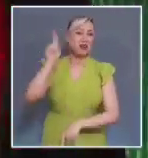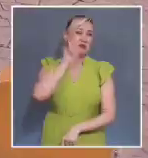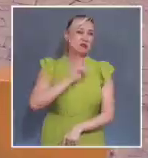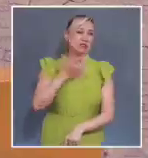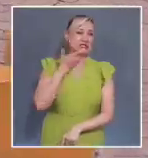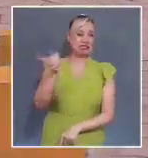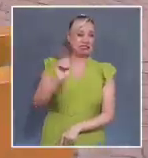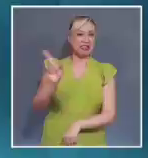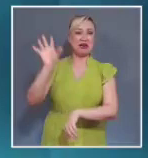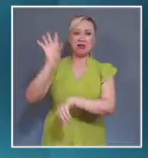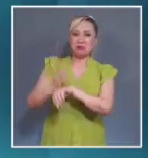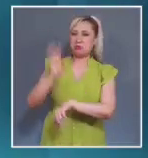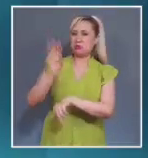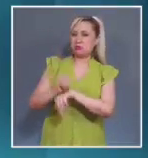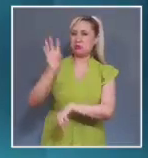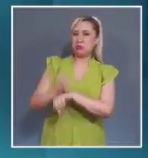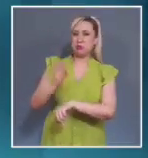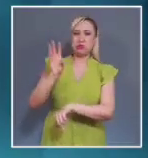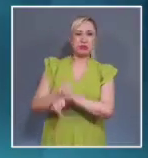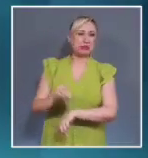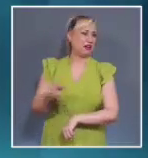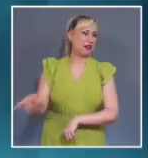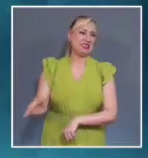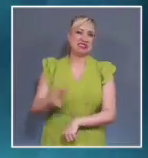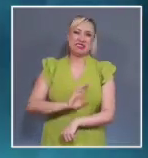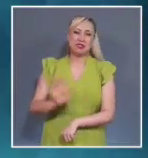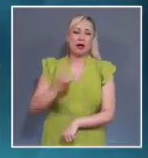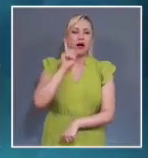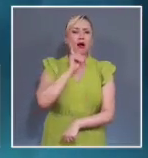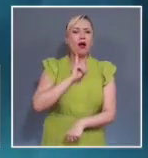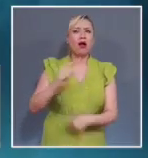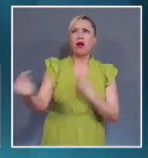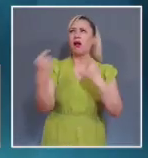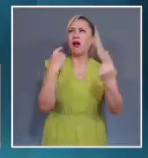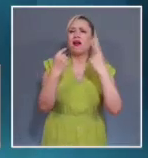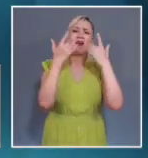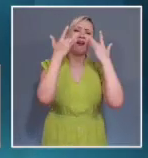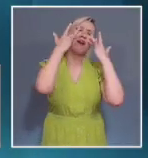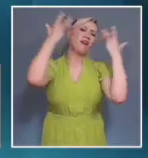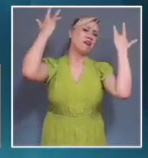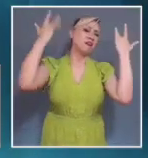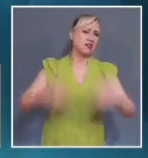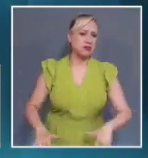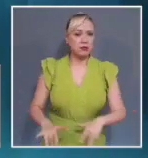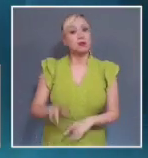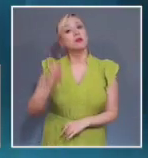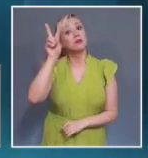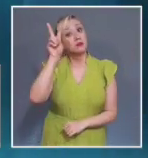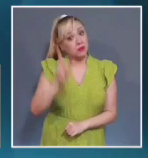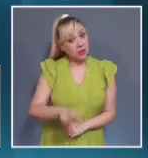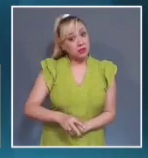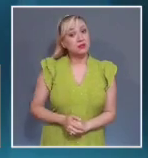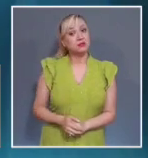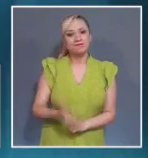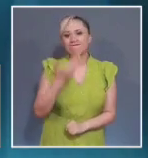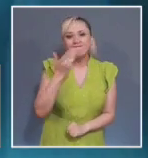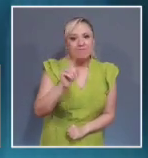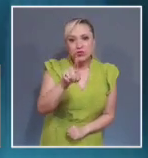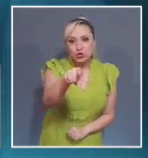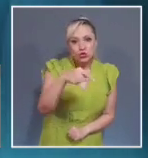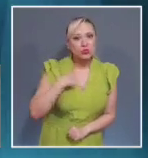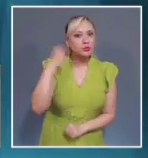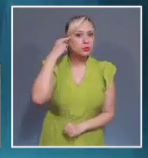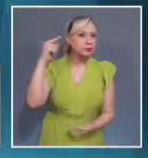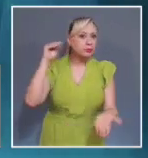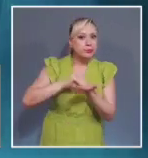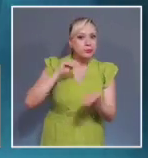renuncia. Pero de una u otra forma todas y todos lo tenemos en el inconsciente social, ¿no? Desafortunadamente es un